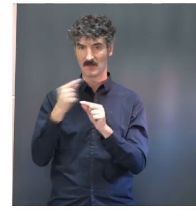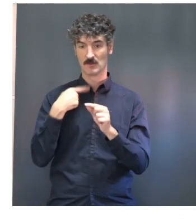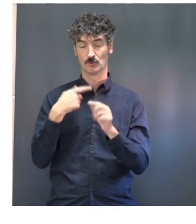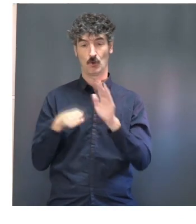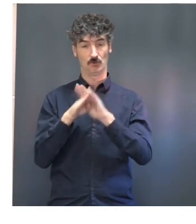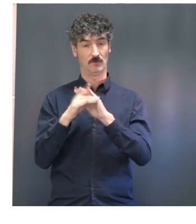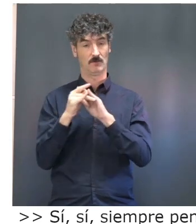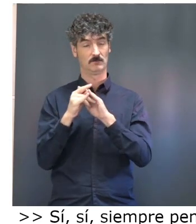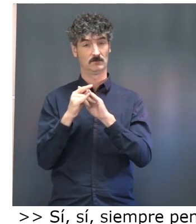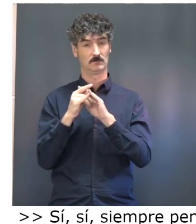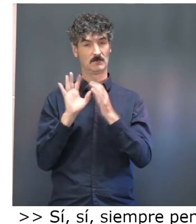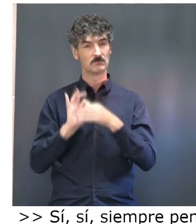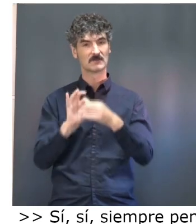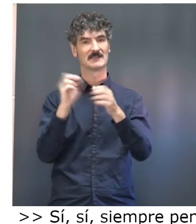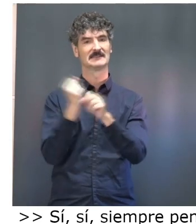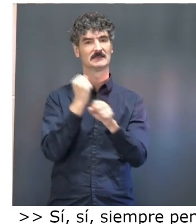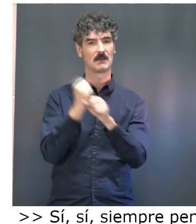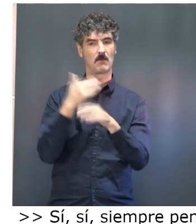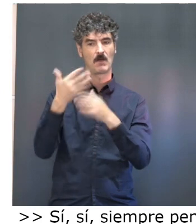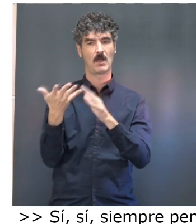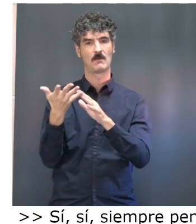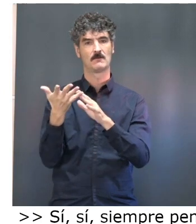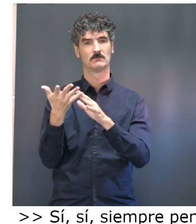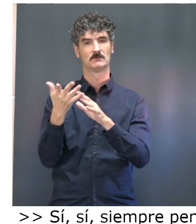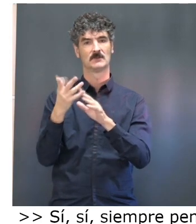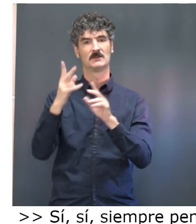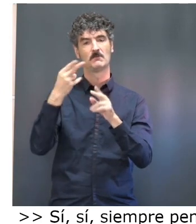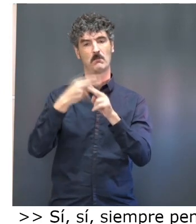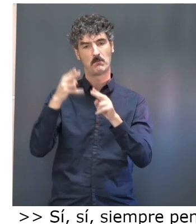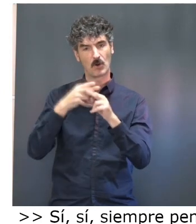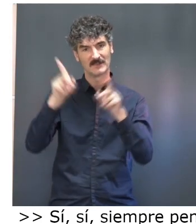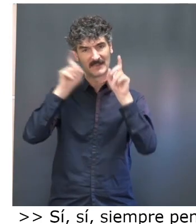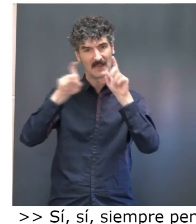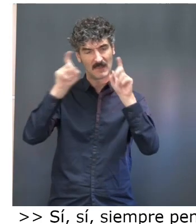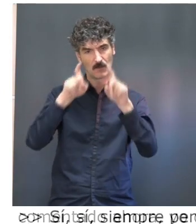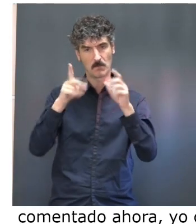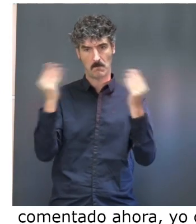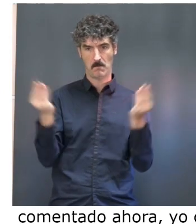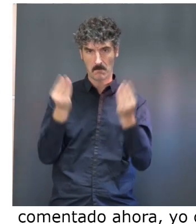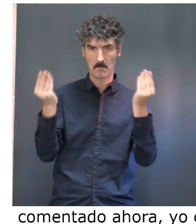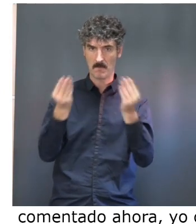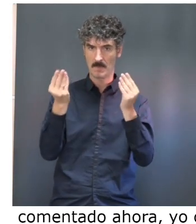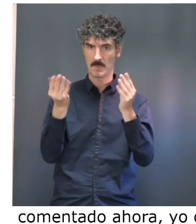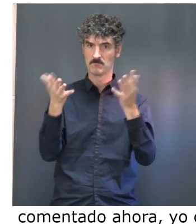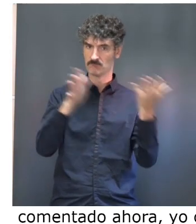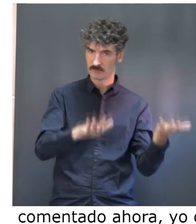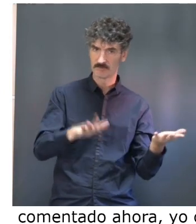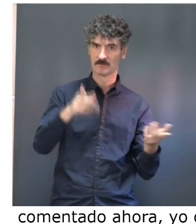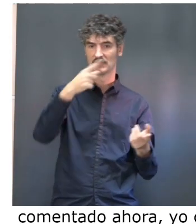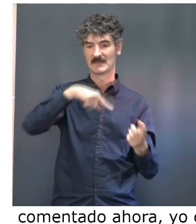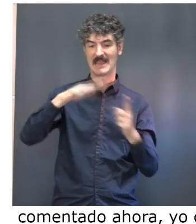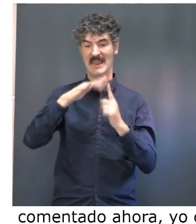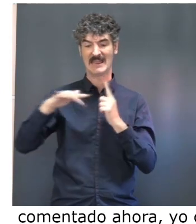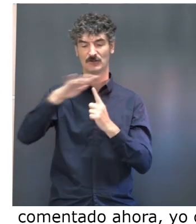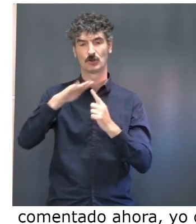trabajo y se van aplicando toda esta serie de políticas educativas o de modos de hacer para hacer todo más, los entornos